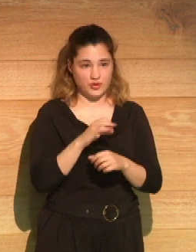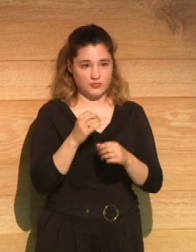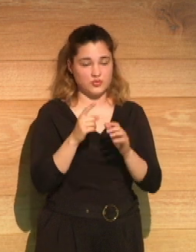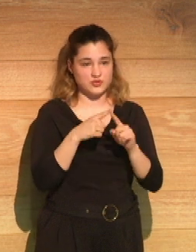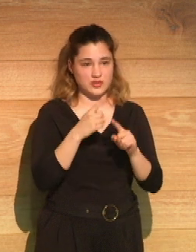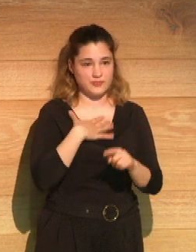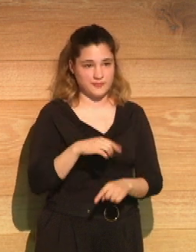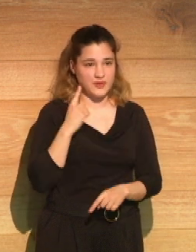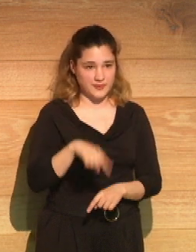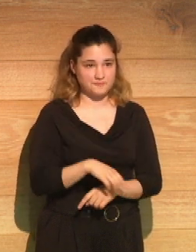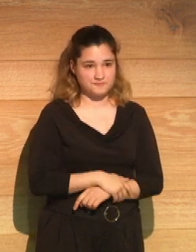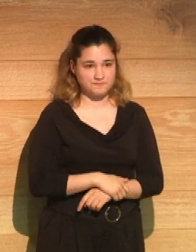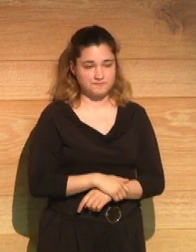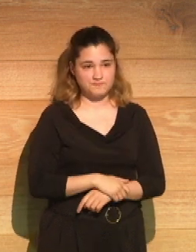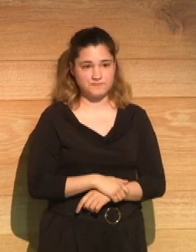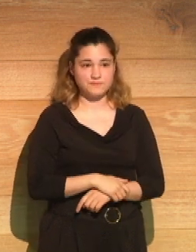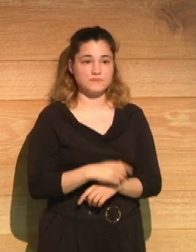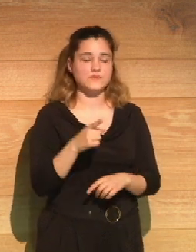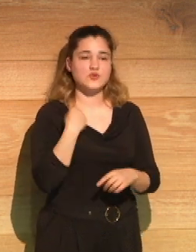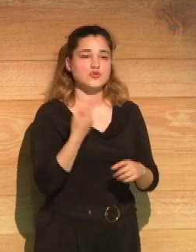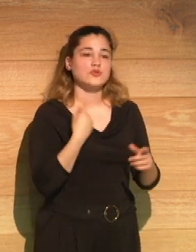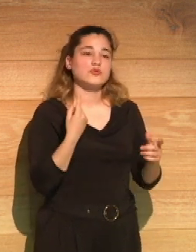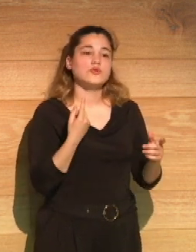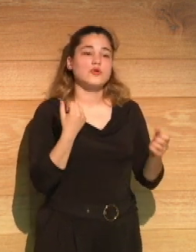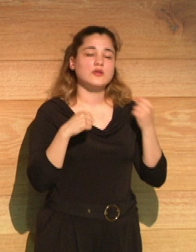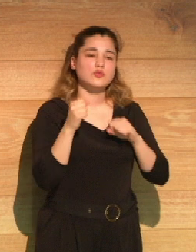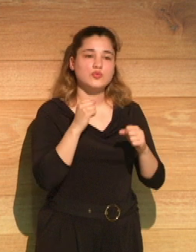¿Cómo reaccionamos ante estos cambios? ¿Cómo reaccionamos ante este